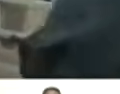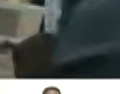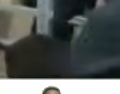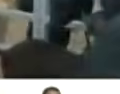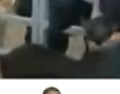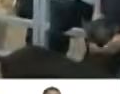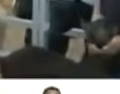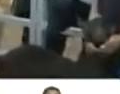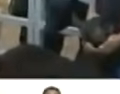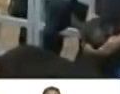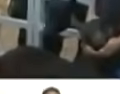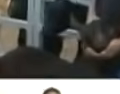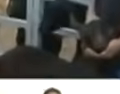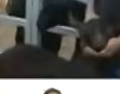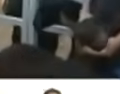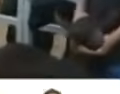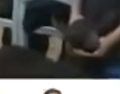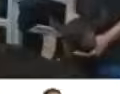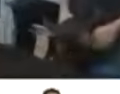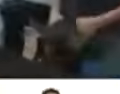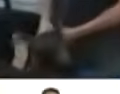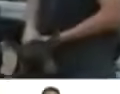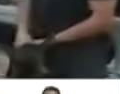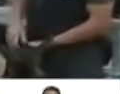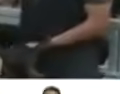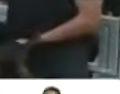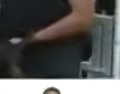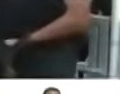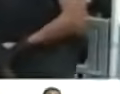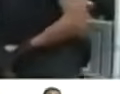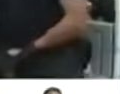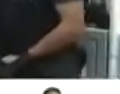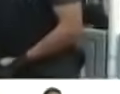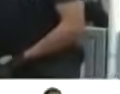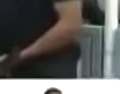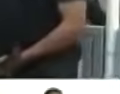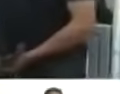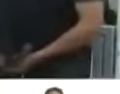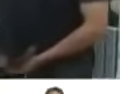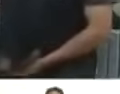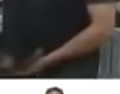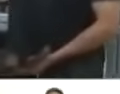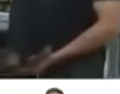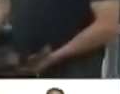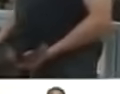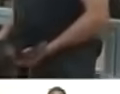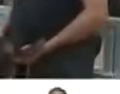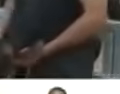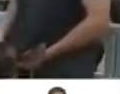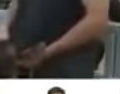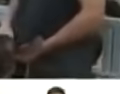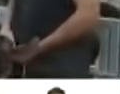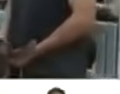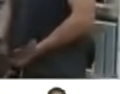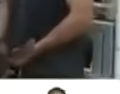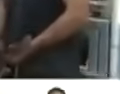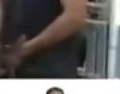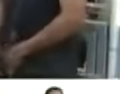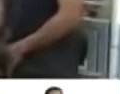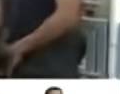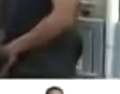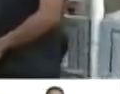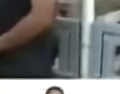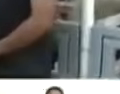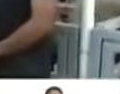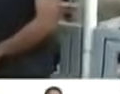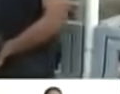la agroalimentación, los programas sociales de alimentación, que han permitido también que en esta etapa de bloqueo económico las